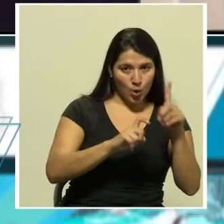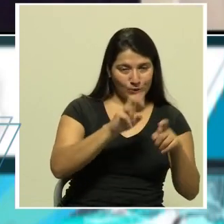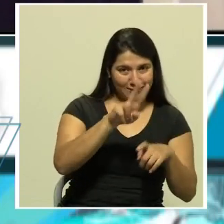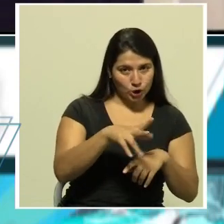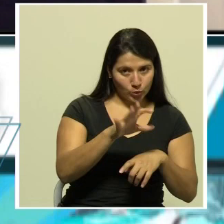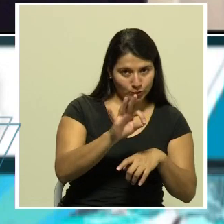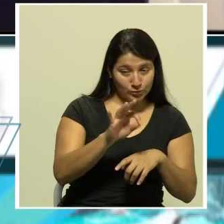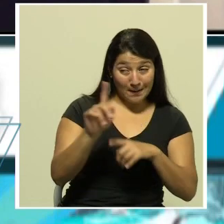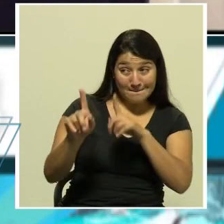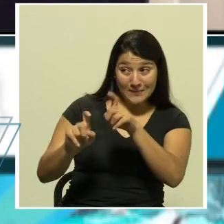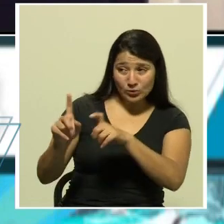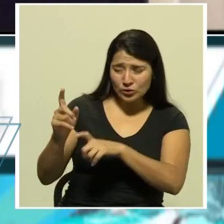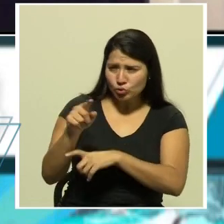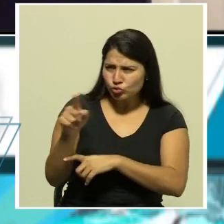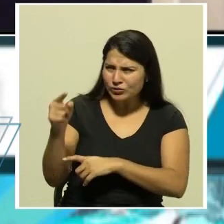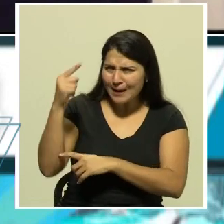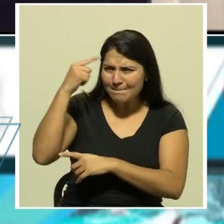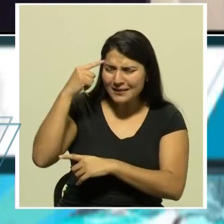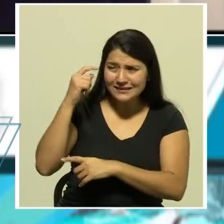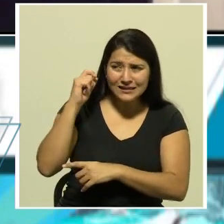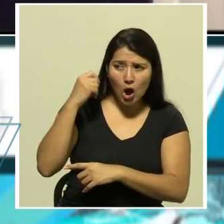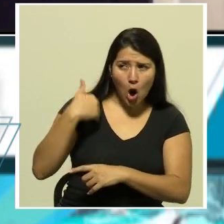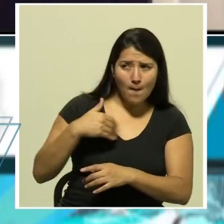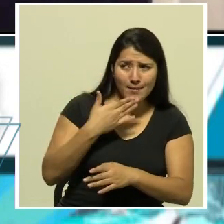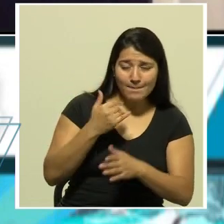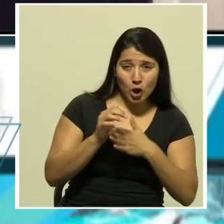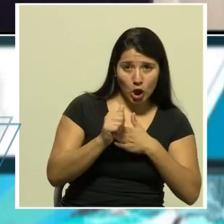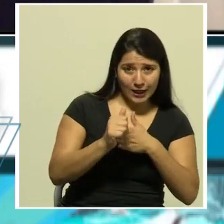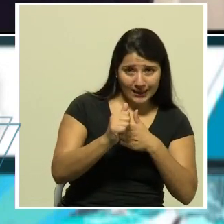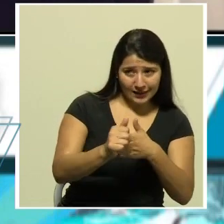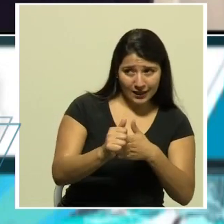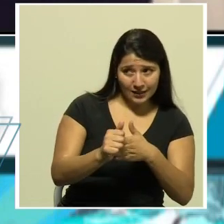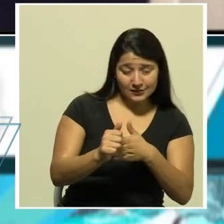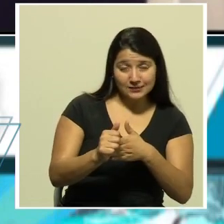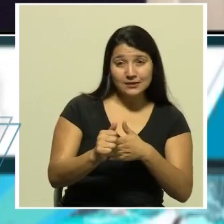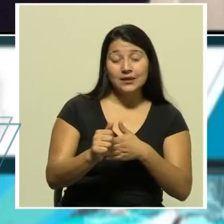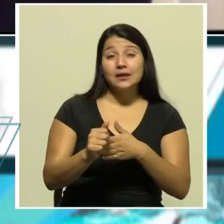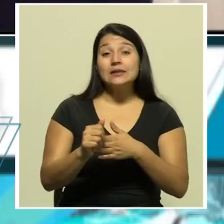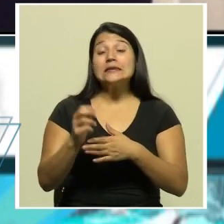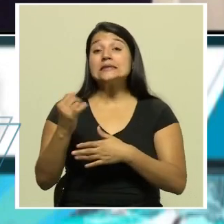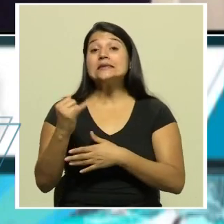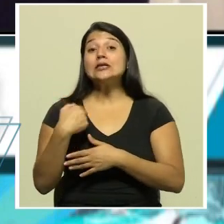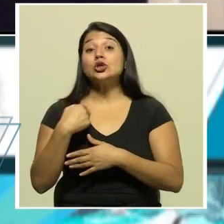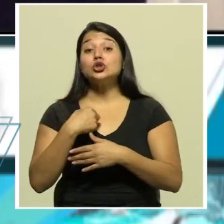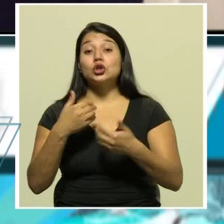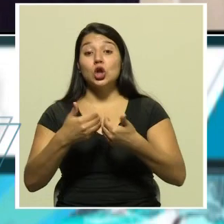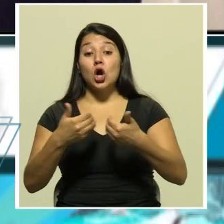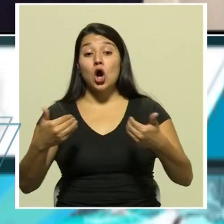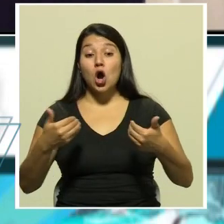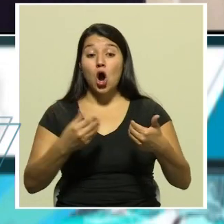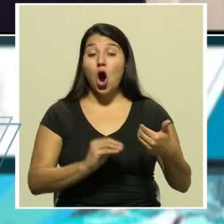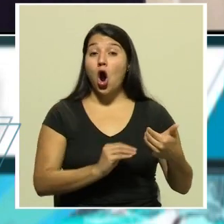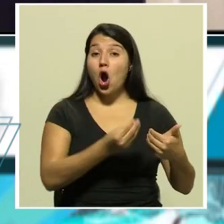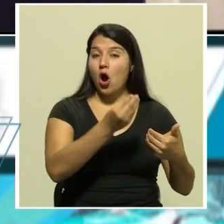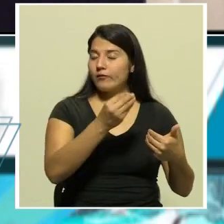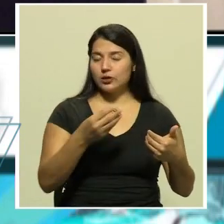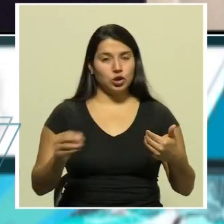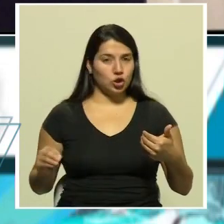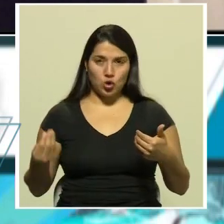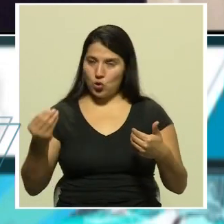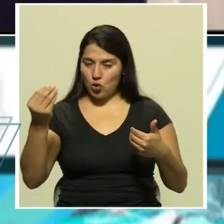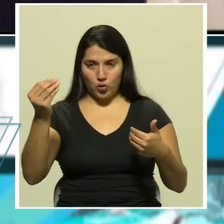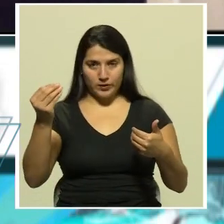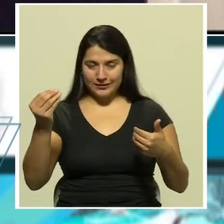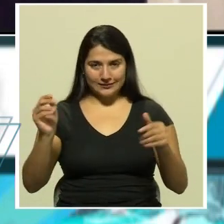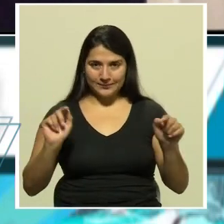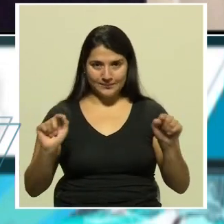ellos consideraban que los hombres son mejores líderes que las mujeres, si lo dividimos por jóvenes y no jóvenes, que es mucha la división